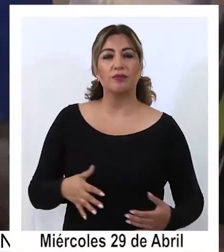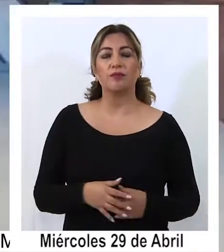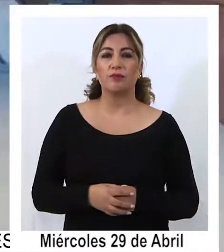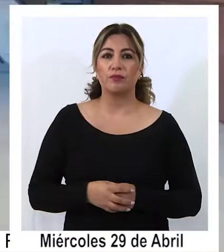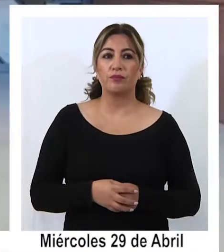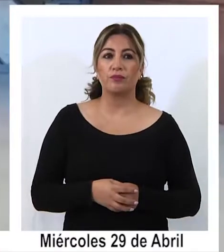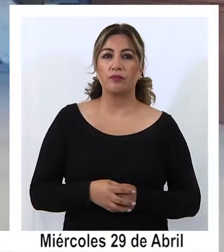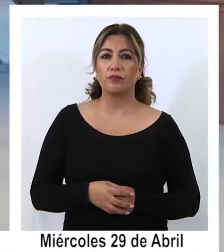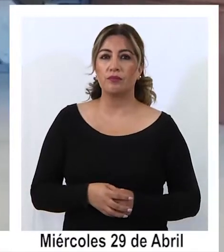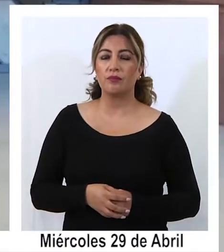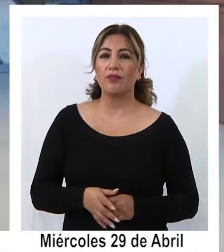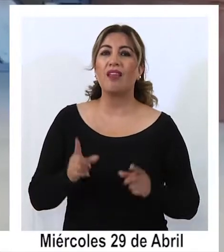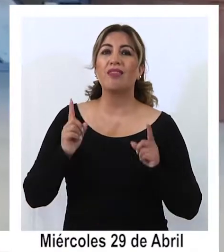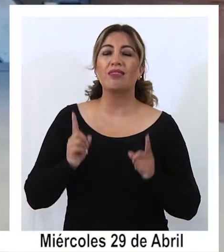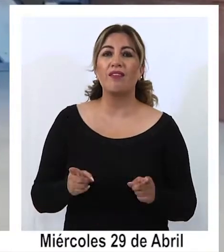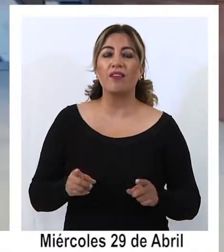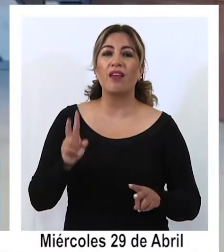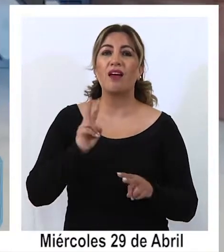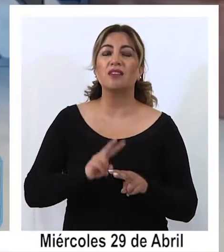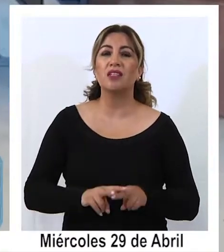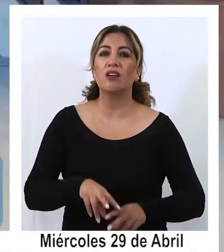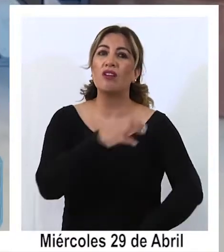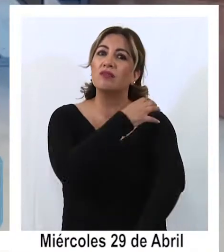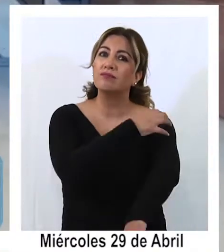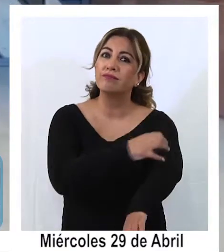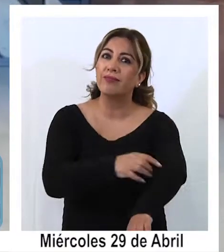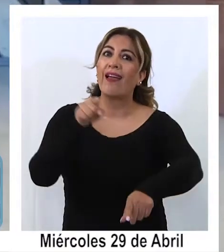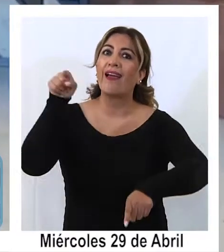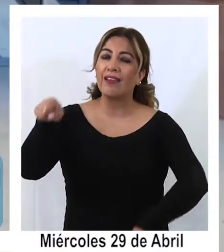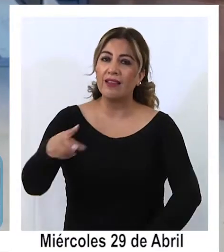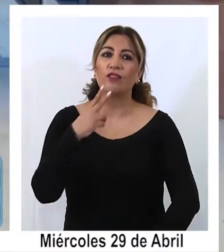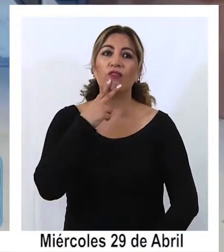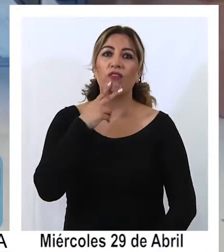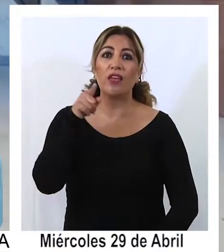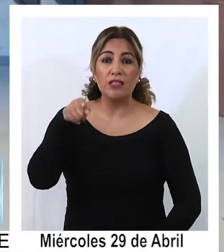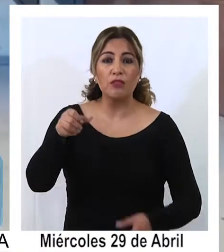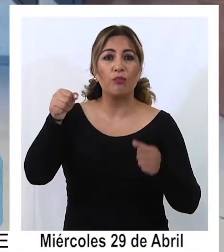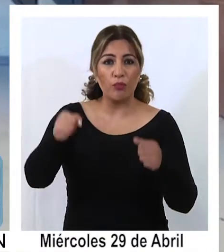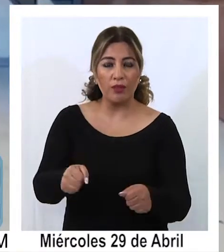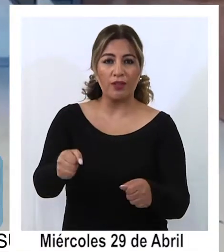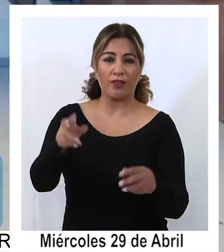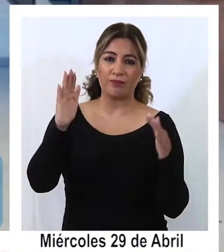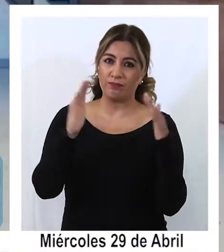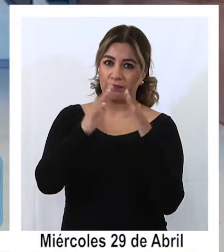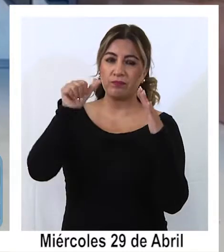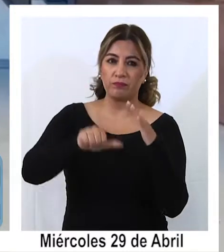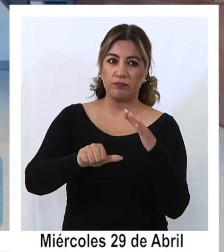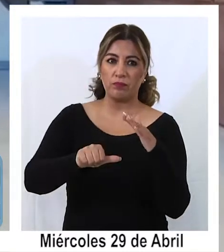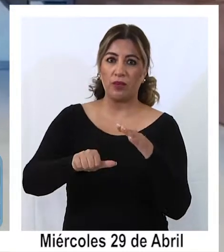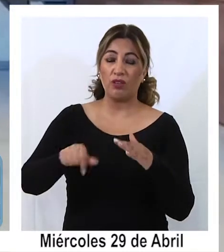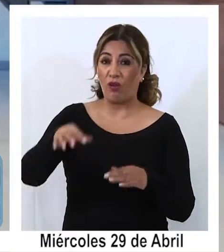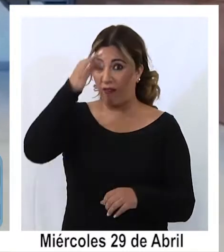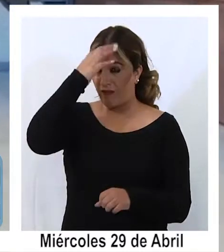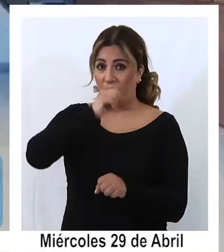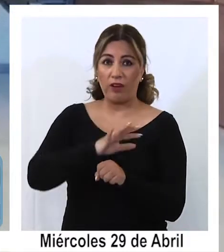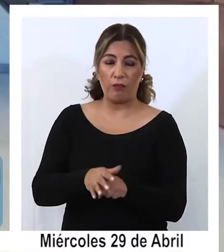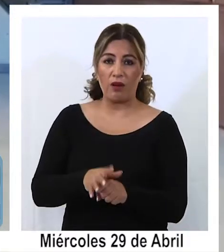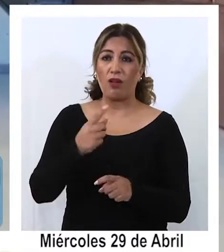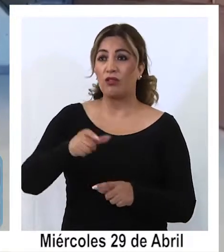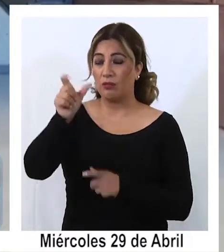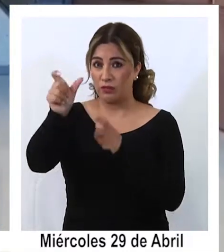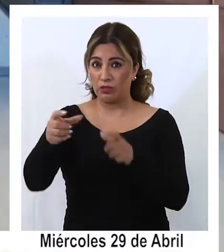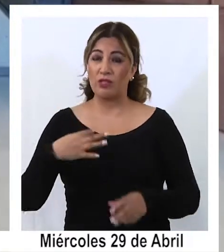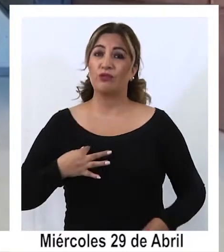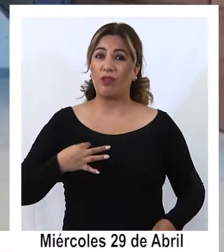Deben hacerlo en las comunas donde están. Eso es lo que va a permitir, ¿no es cierto?, que no se expongan ellos ni expongan al resto de la